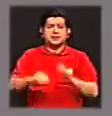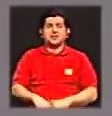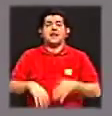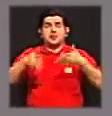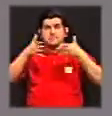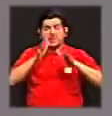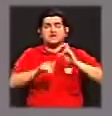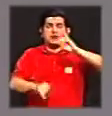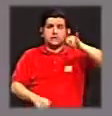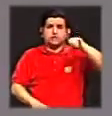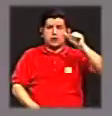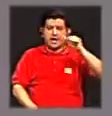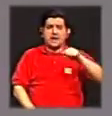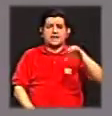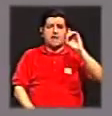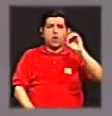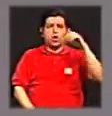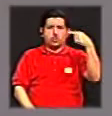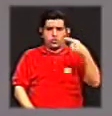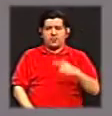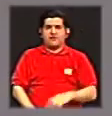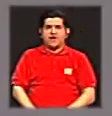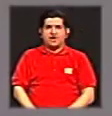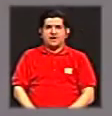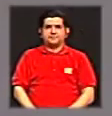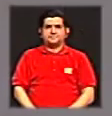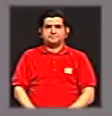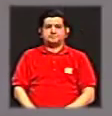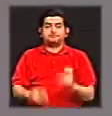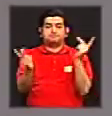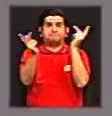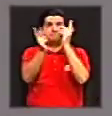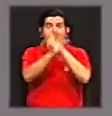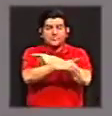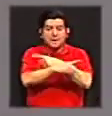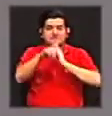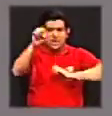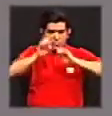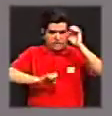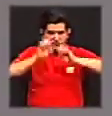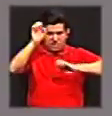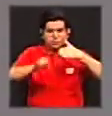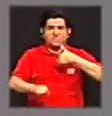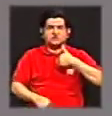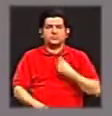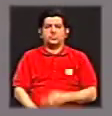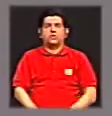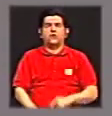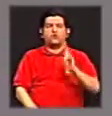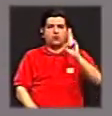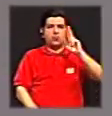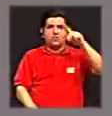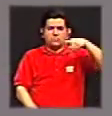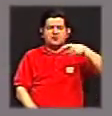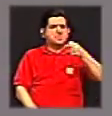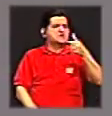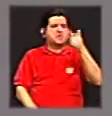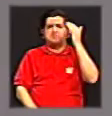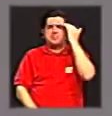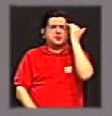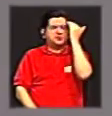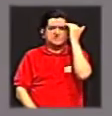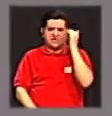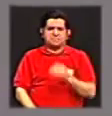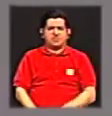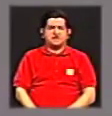mientras que la de John Heraya y Otto Guevara son peor valoradas. Y la de Rodolfo Pisa es muy poco conocida y